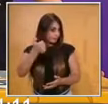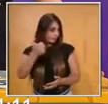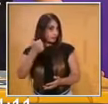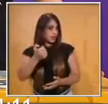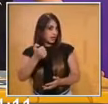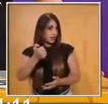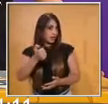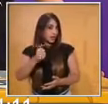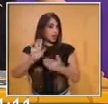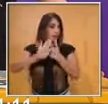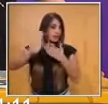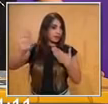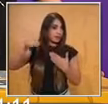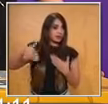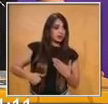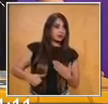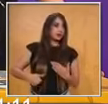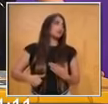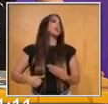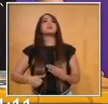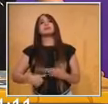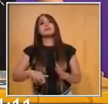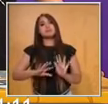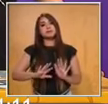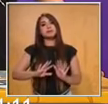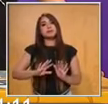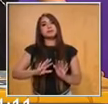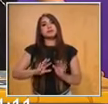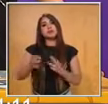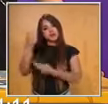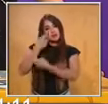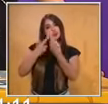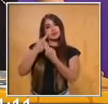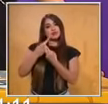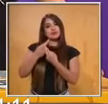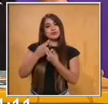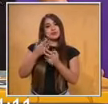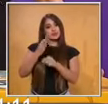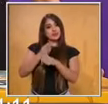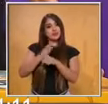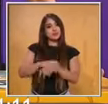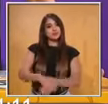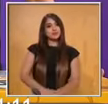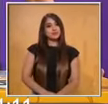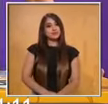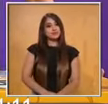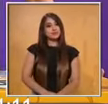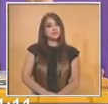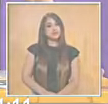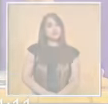accidente, ¿de acuerdo? Entonces nos vamos a un corte y enseguida volvemos. ¡No te vayas!